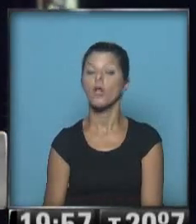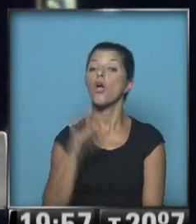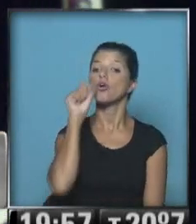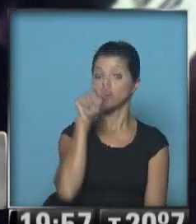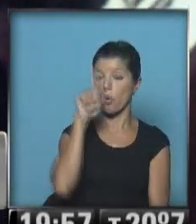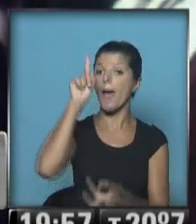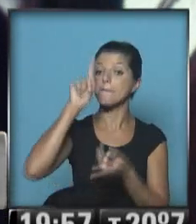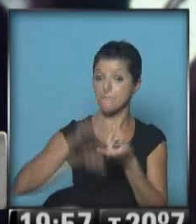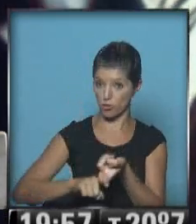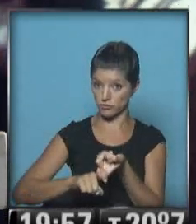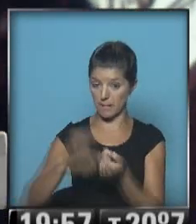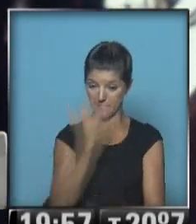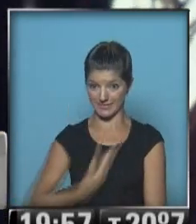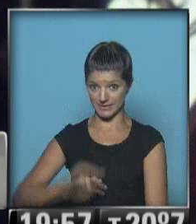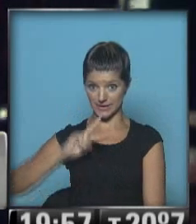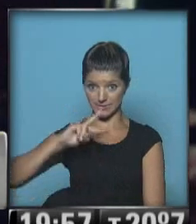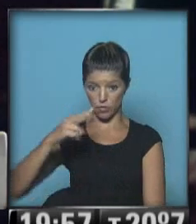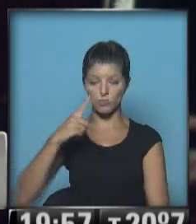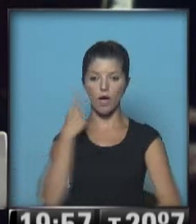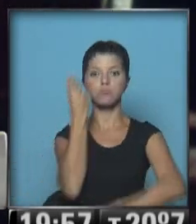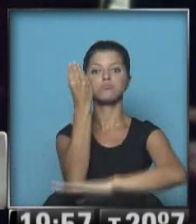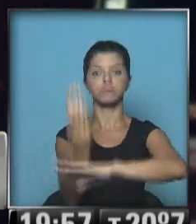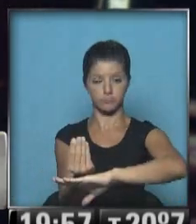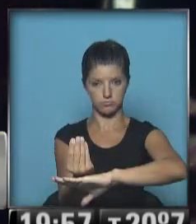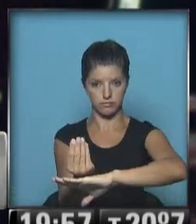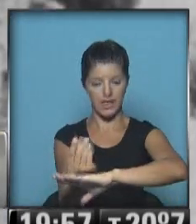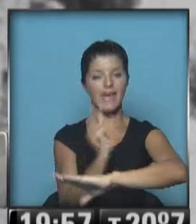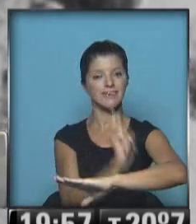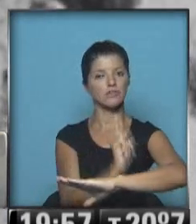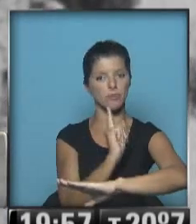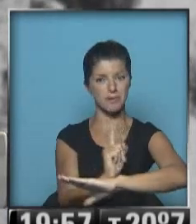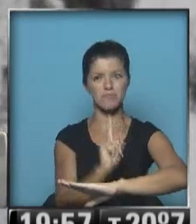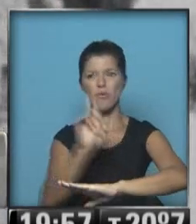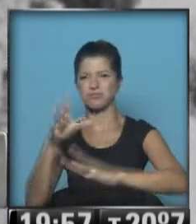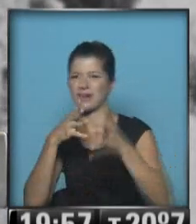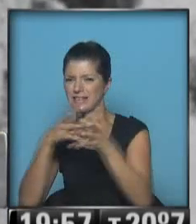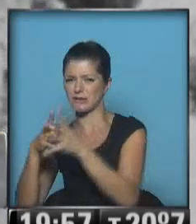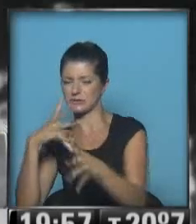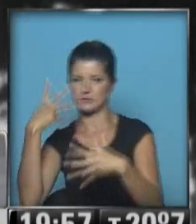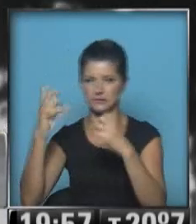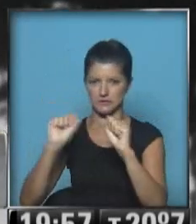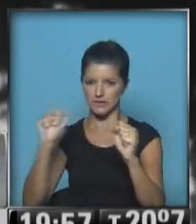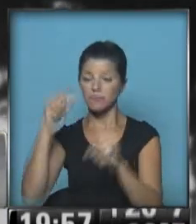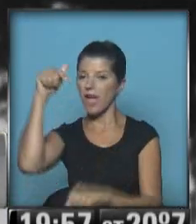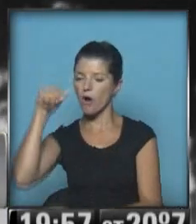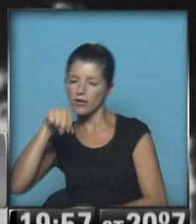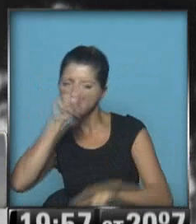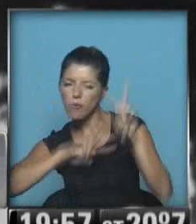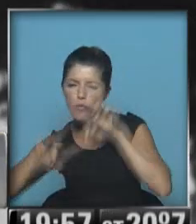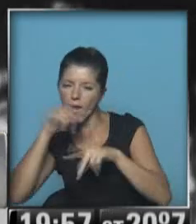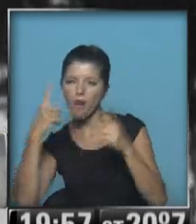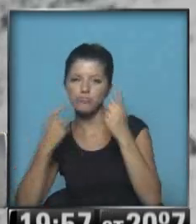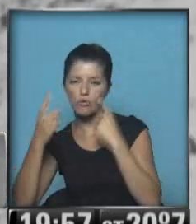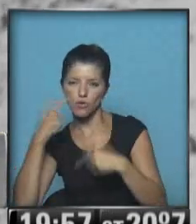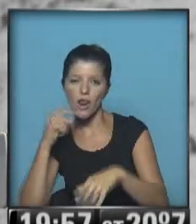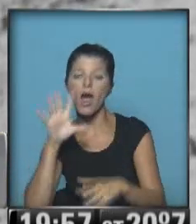su mujer la vicepresidenta ASUME El Poder y eso exacerba aú más a los terroristas ahora ellos intentan controlar